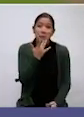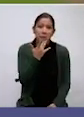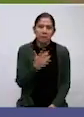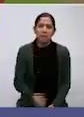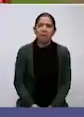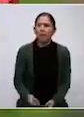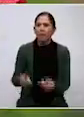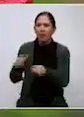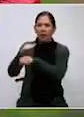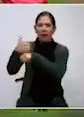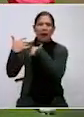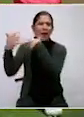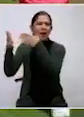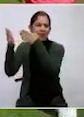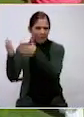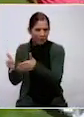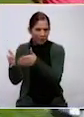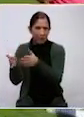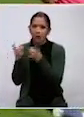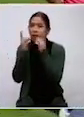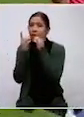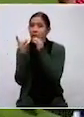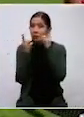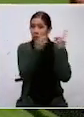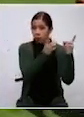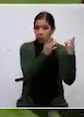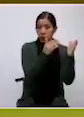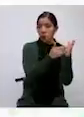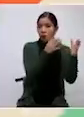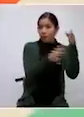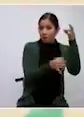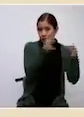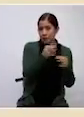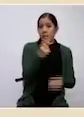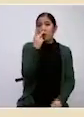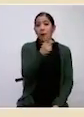solicitud de revocatoria a la justicia, determinará si Quispe vulneró las disposiciones